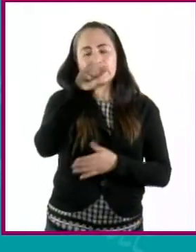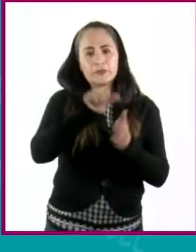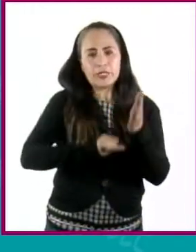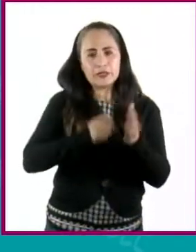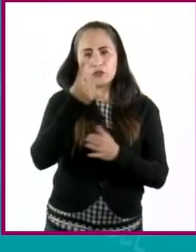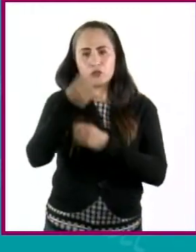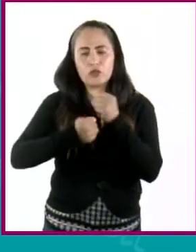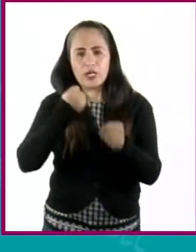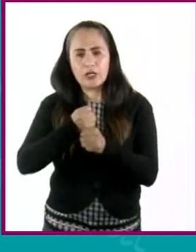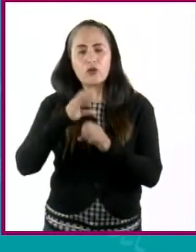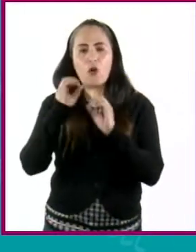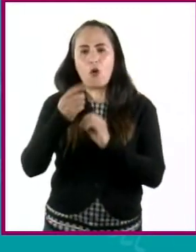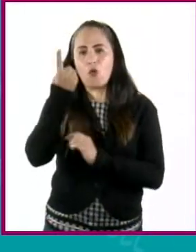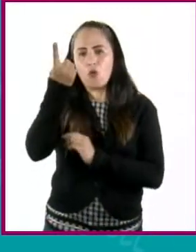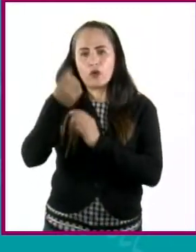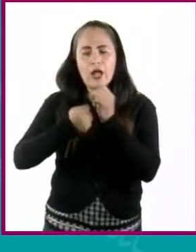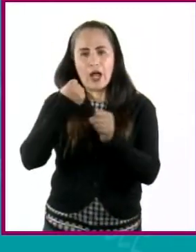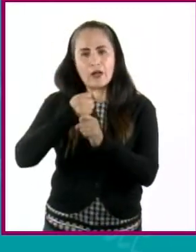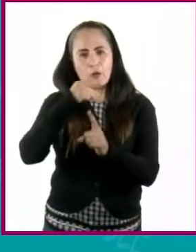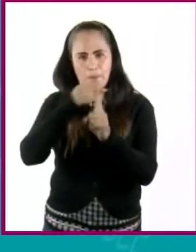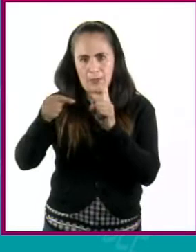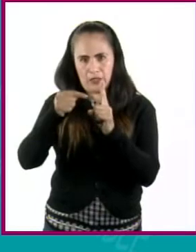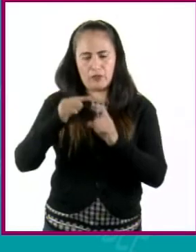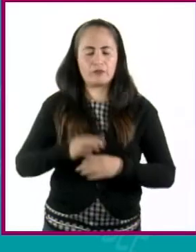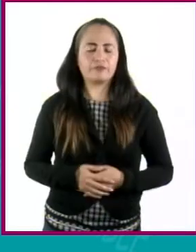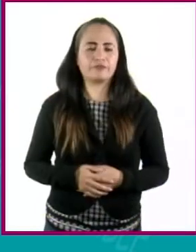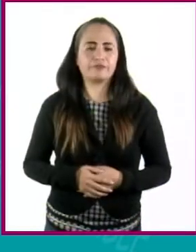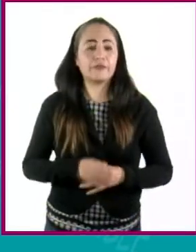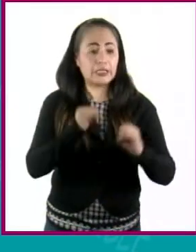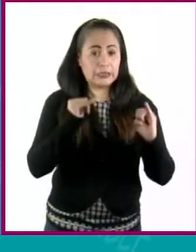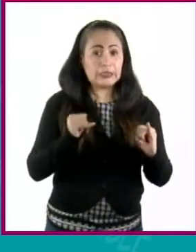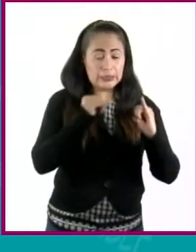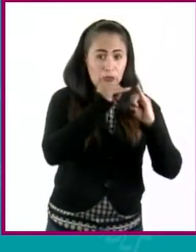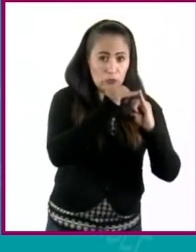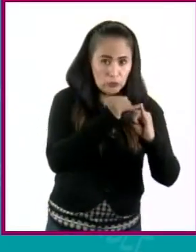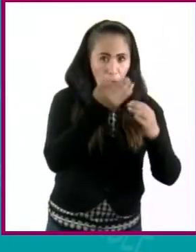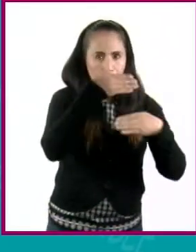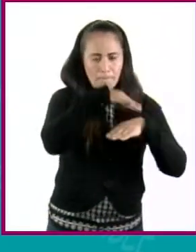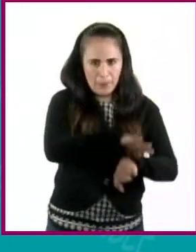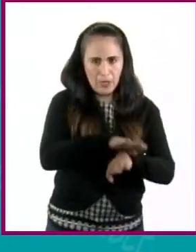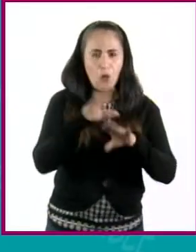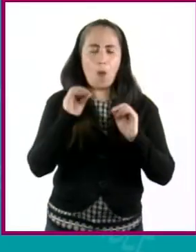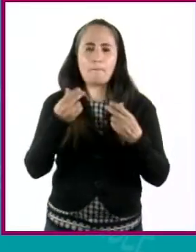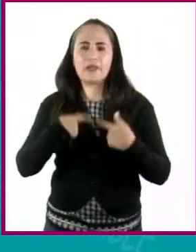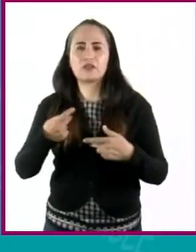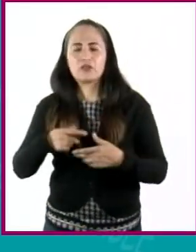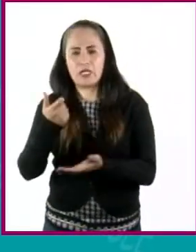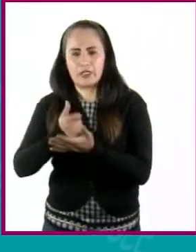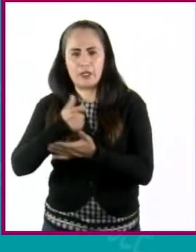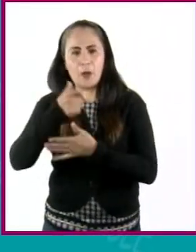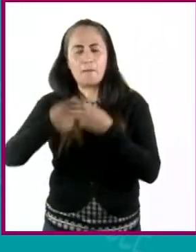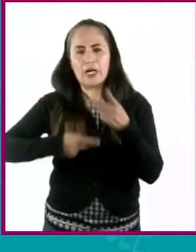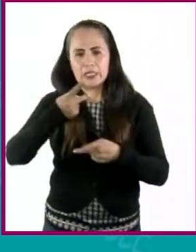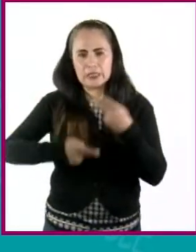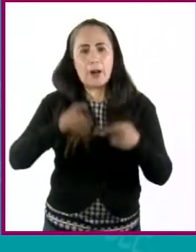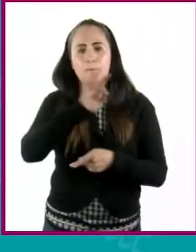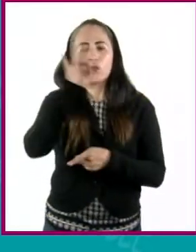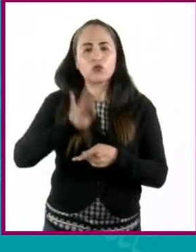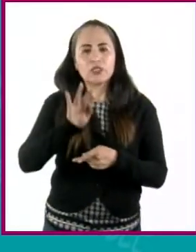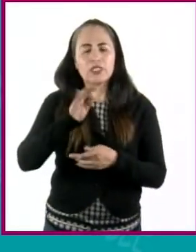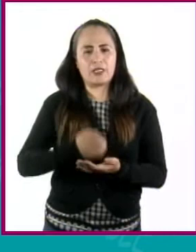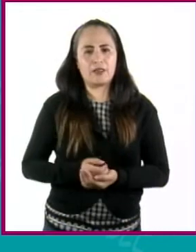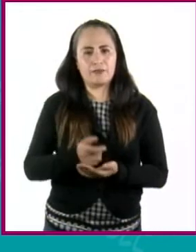1 año y 18 meses. La institución financiera o el prestamista cobra un porcentaje de tu deuda. A